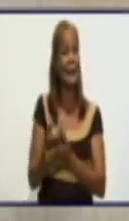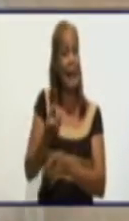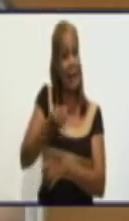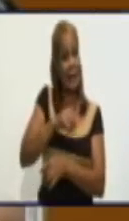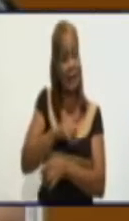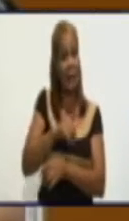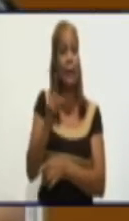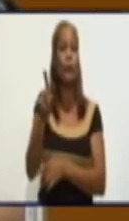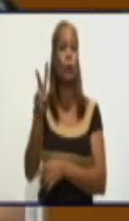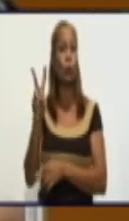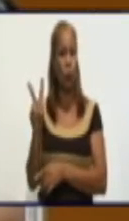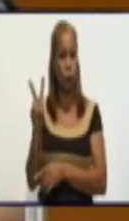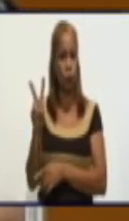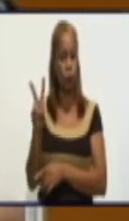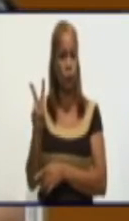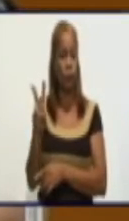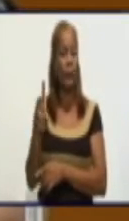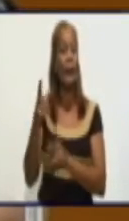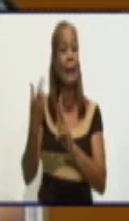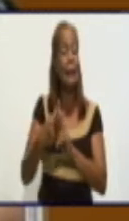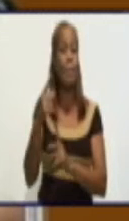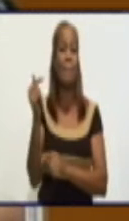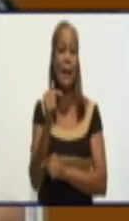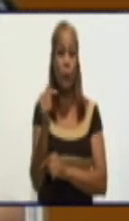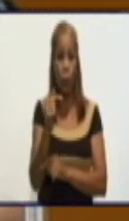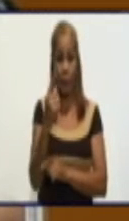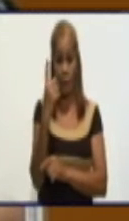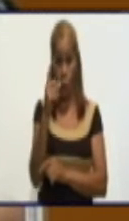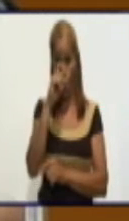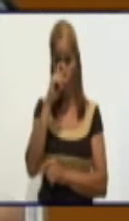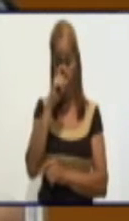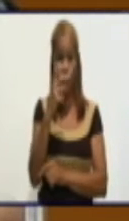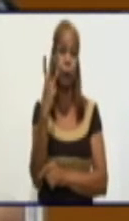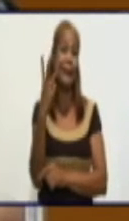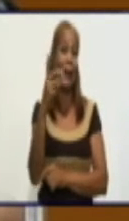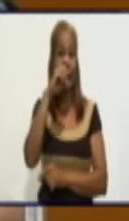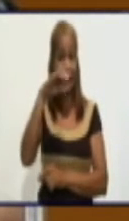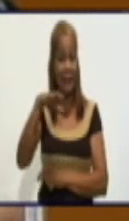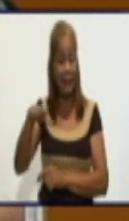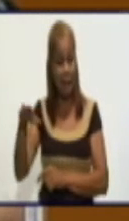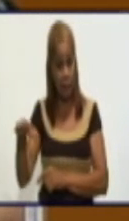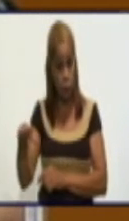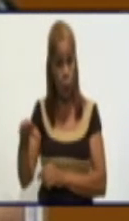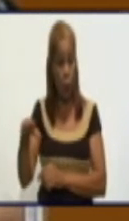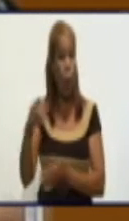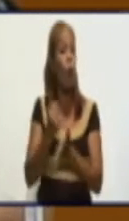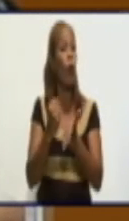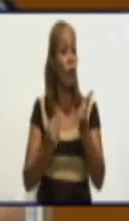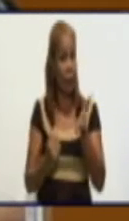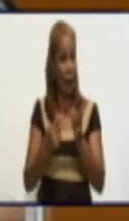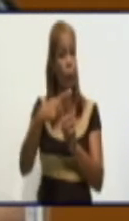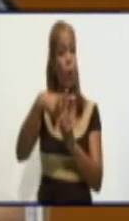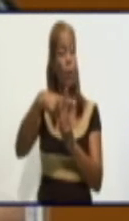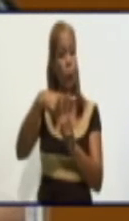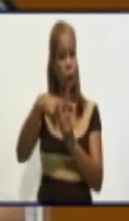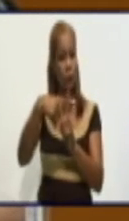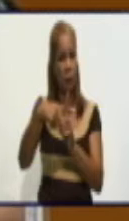dos y tenemos menores de un año activo en estos momentos tres niños confirmados a lakovic y